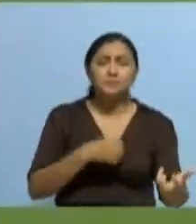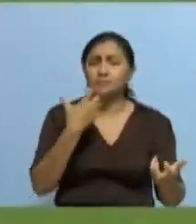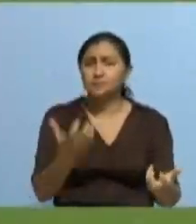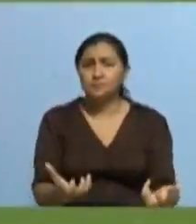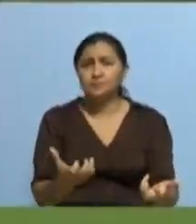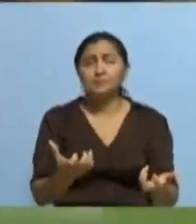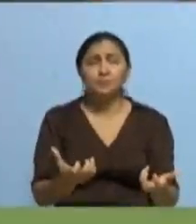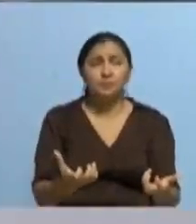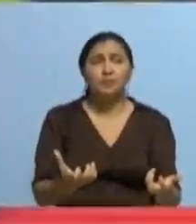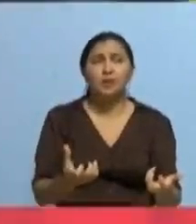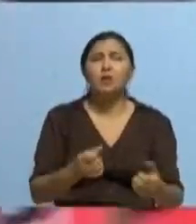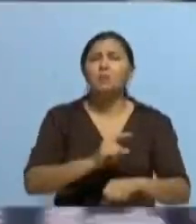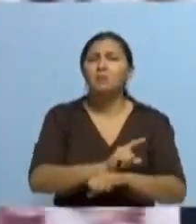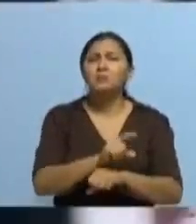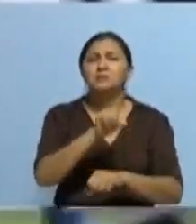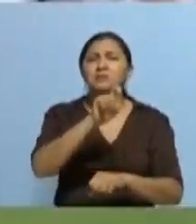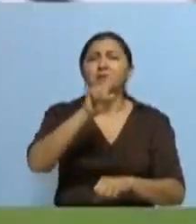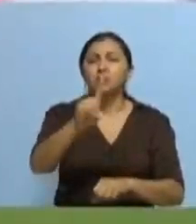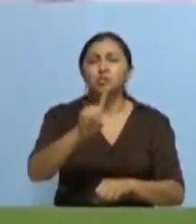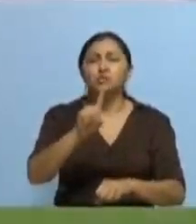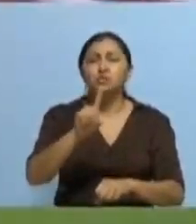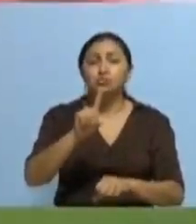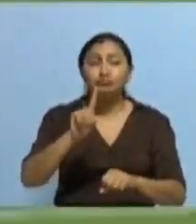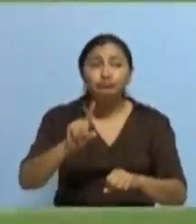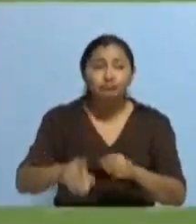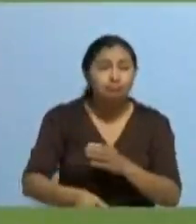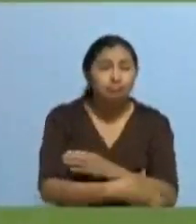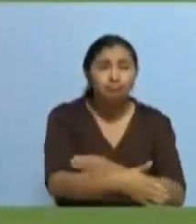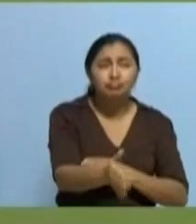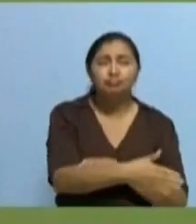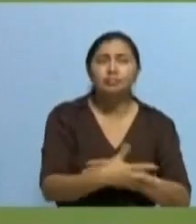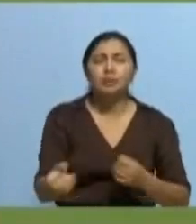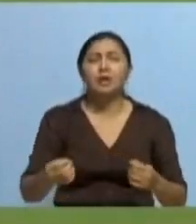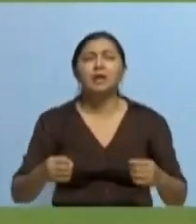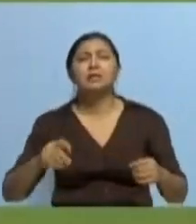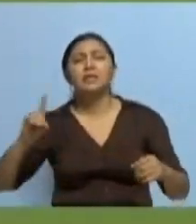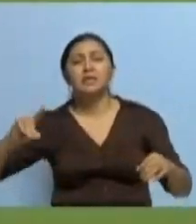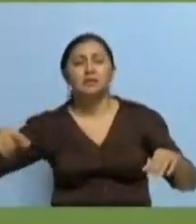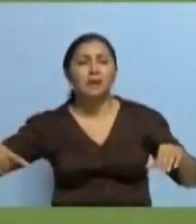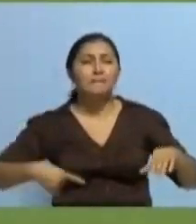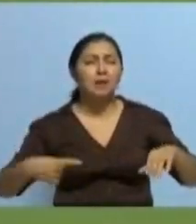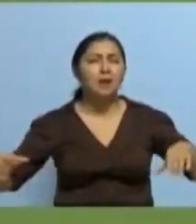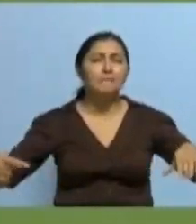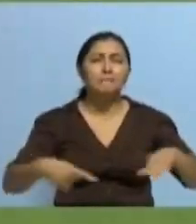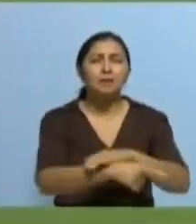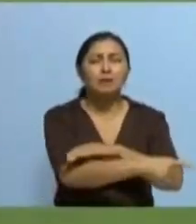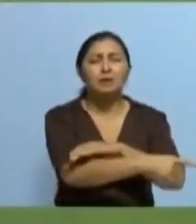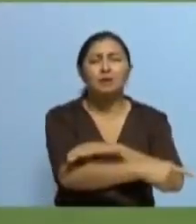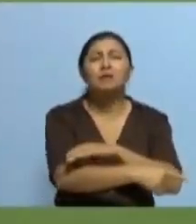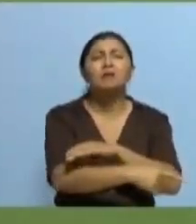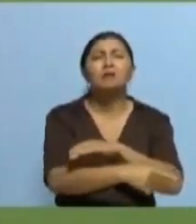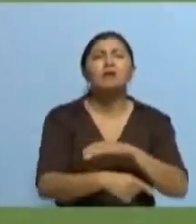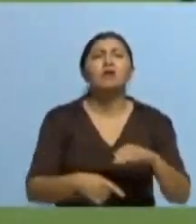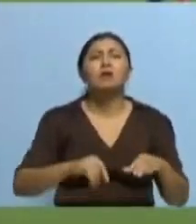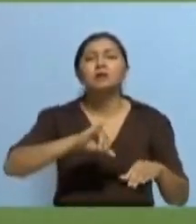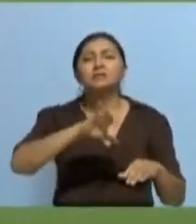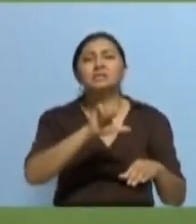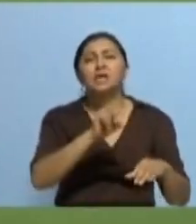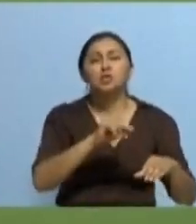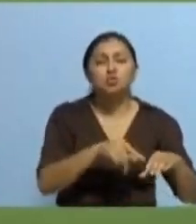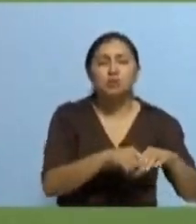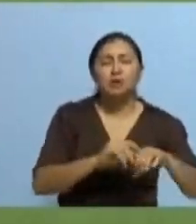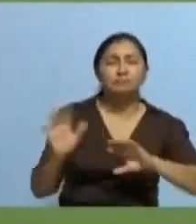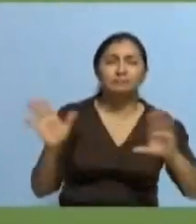de Rebic, minuto 61 del compromiso, centro por la derecha y el remate para vencer a Gianluca Buffon.